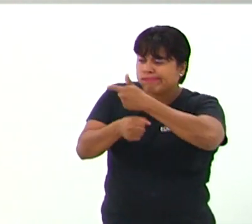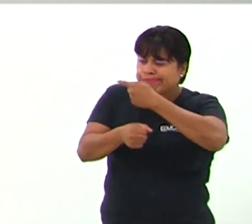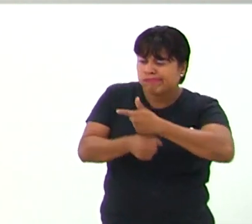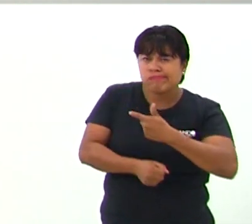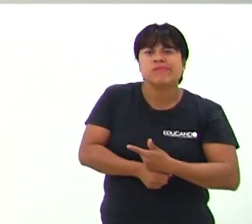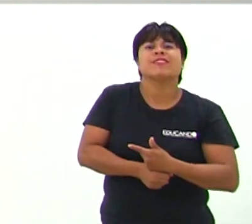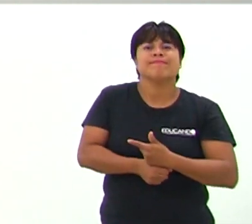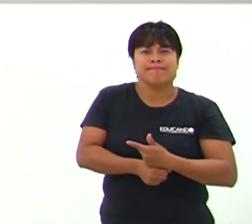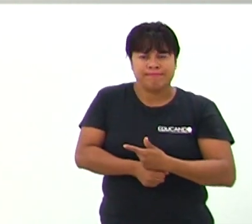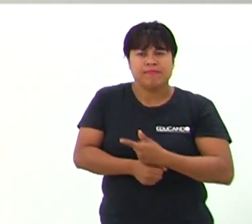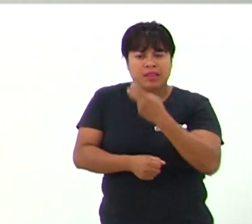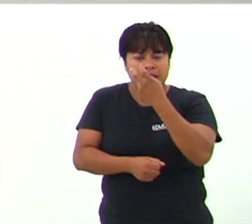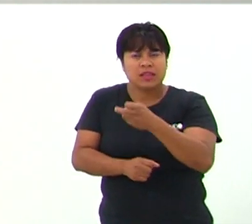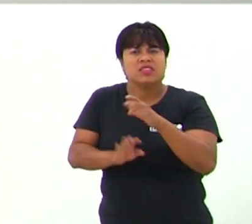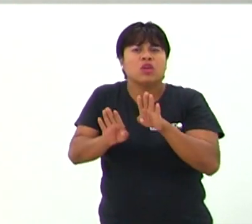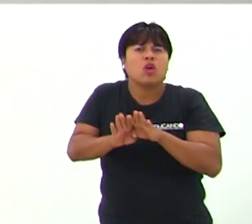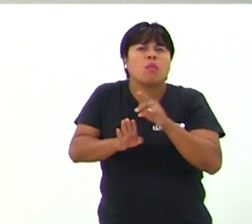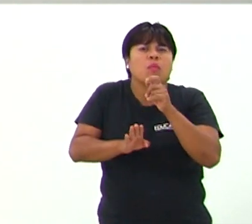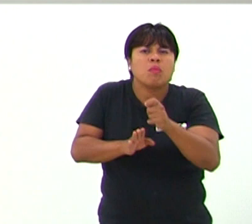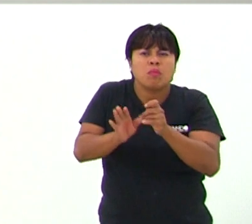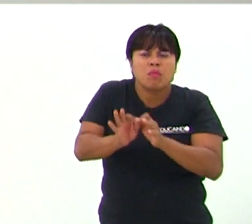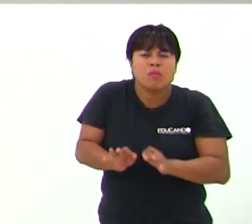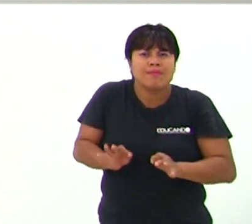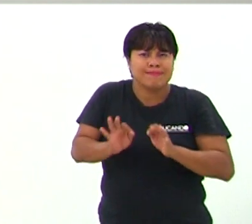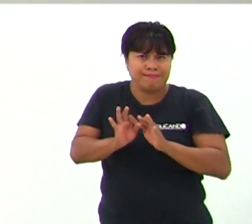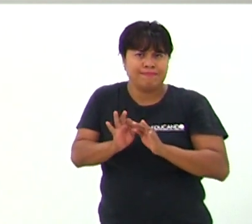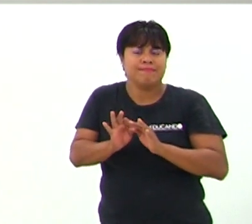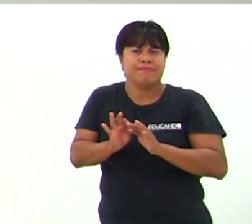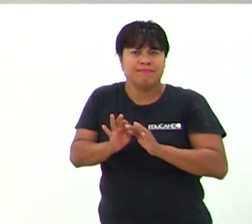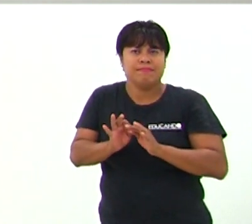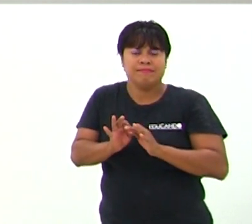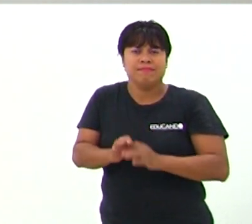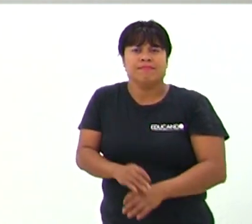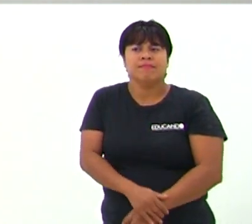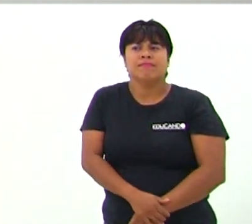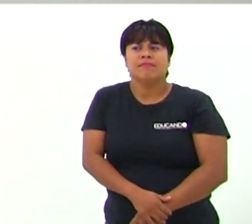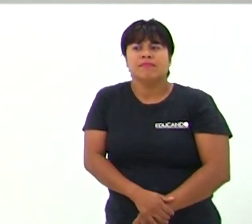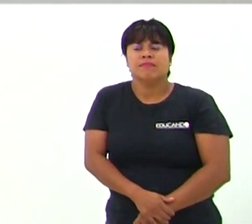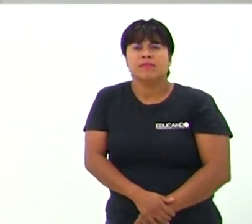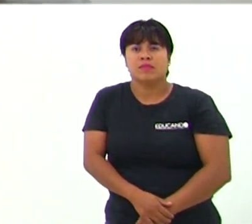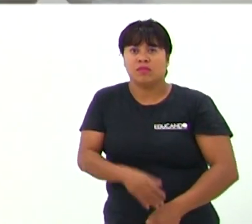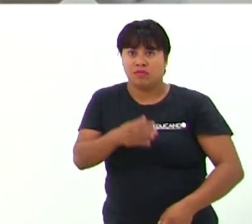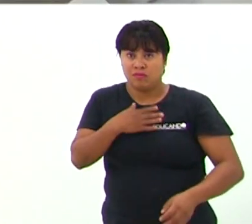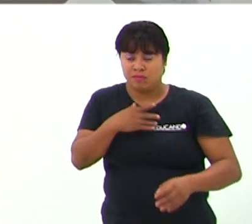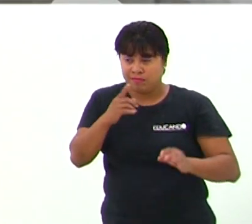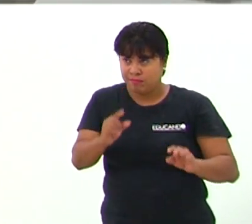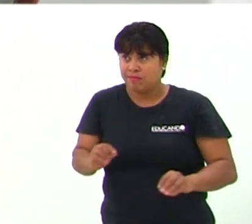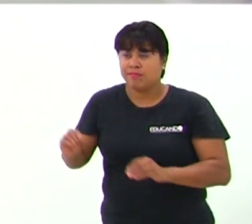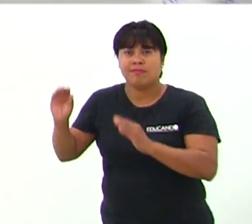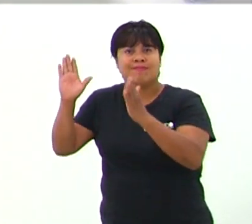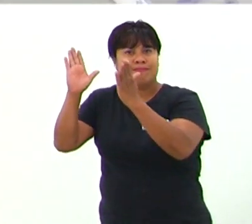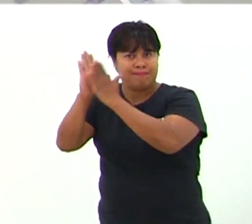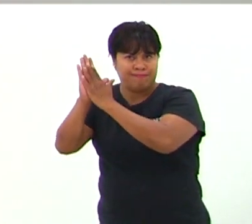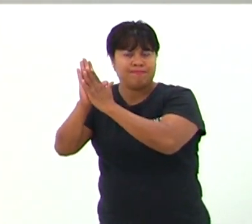identificar esta función. Bien, voy a pegarla en nuestra